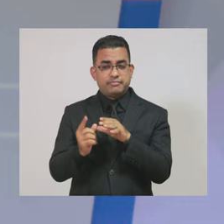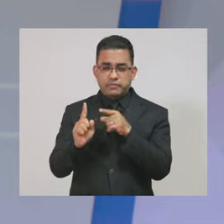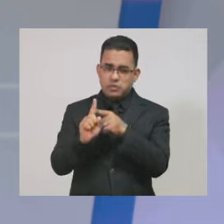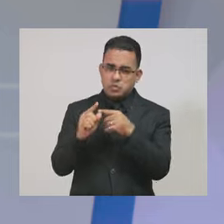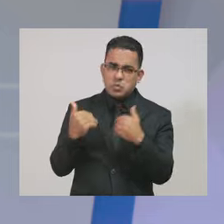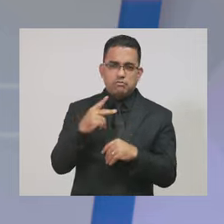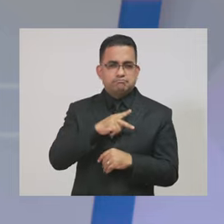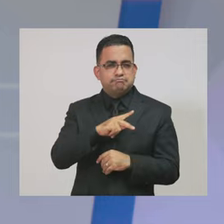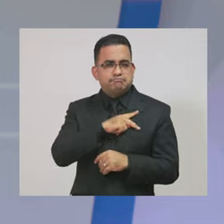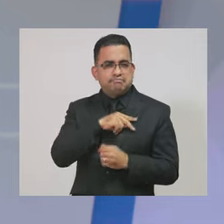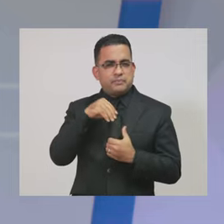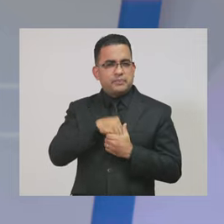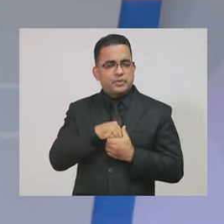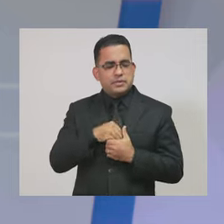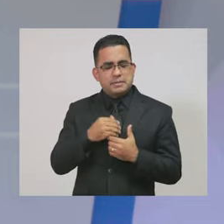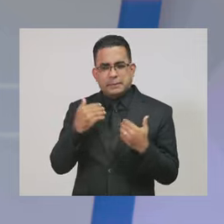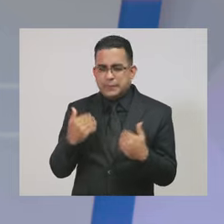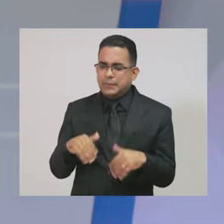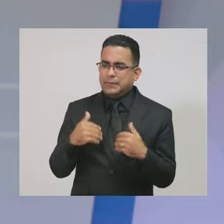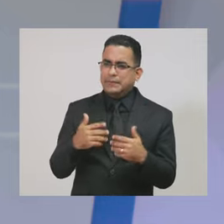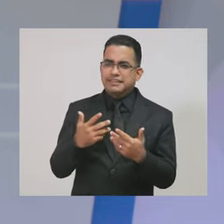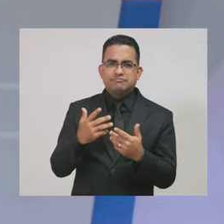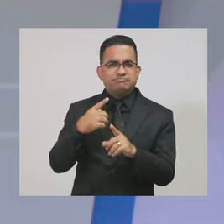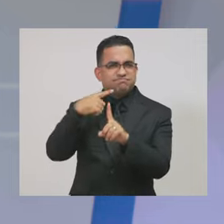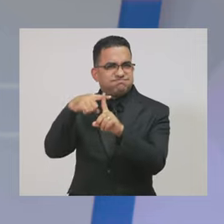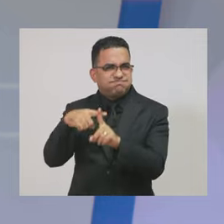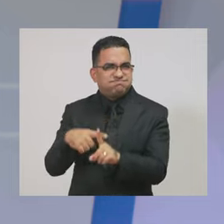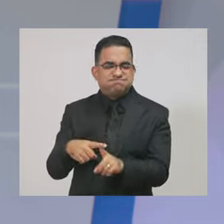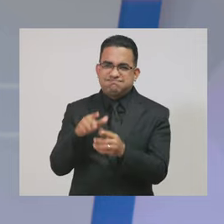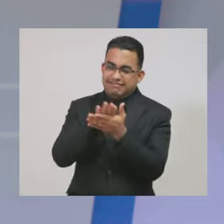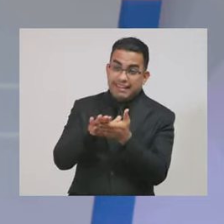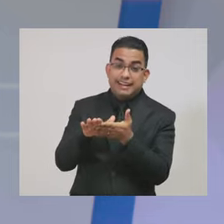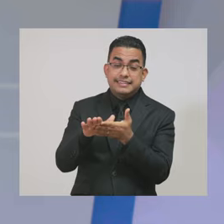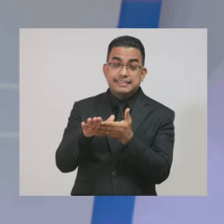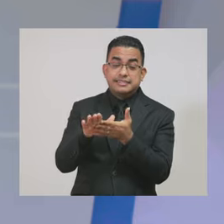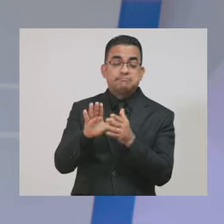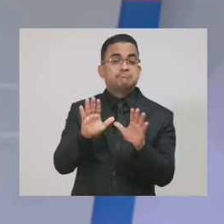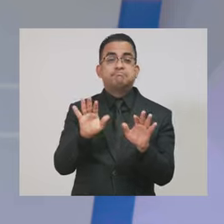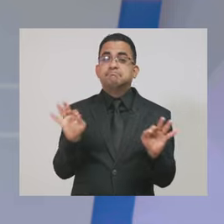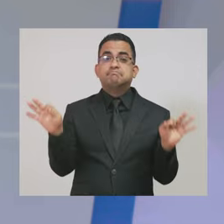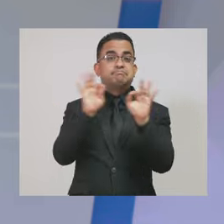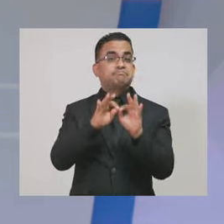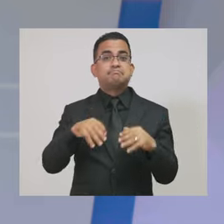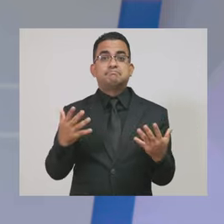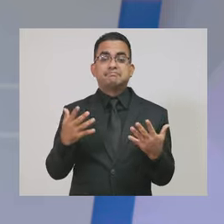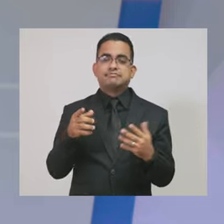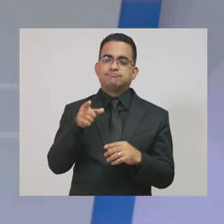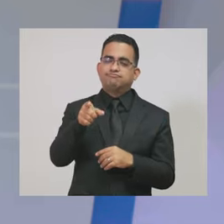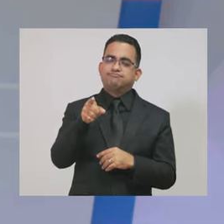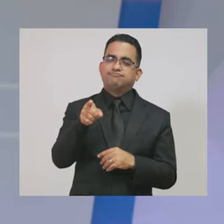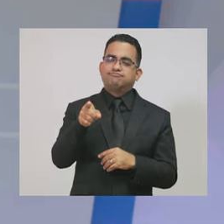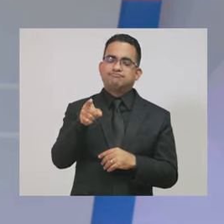cualidades en una sola persona cuántas cosas que decir y destacar pero creo que lo más importante